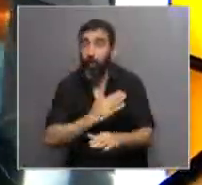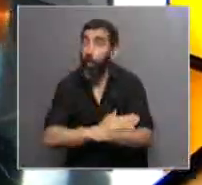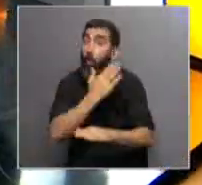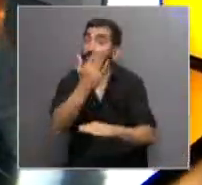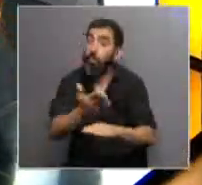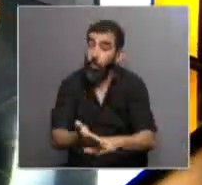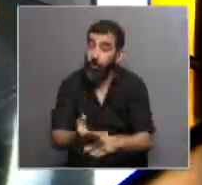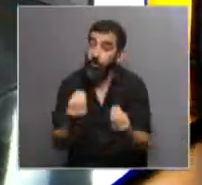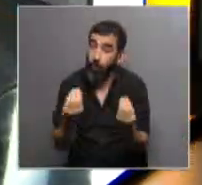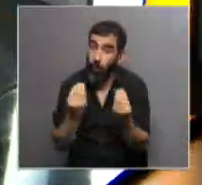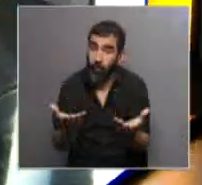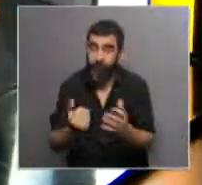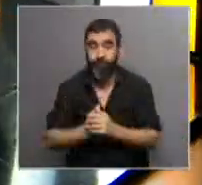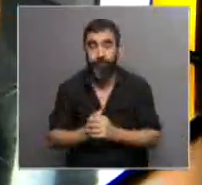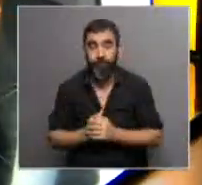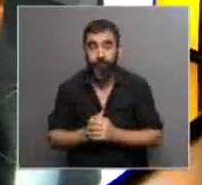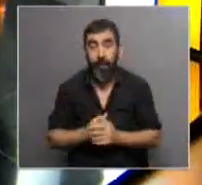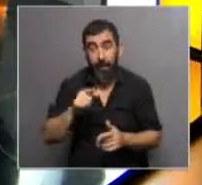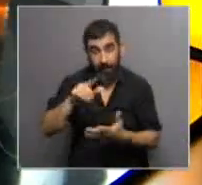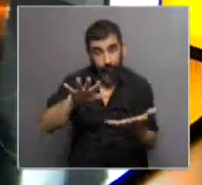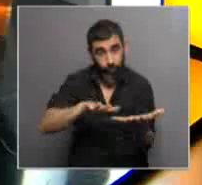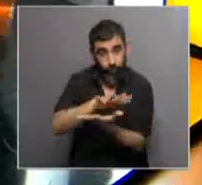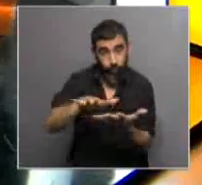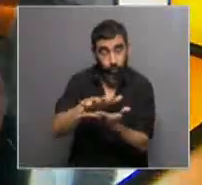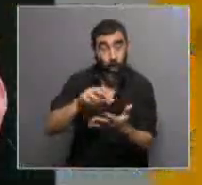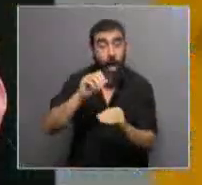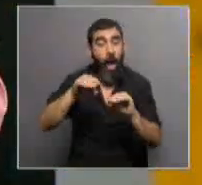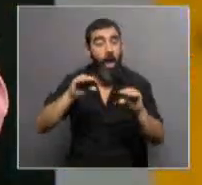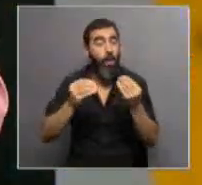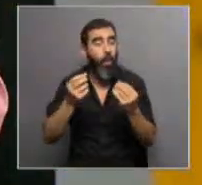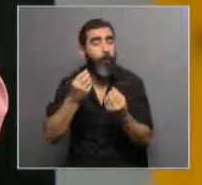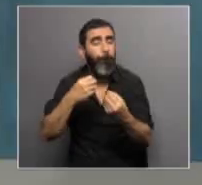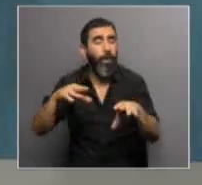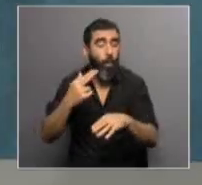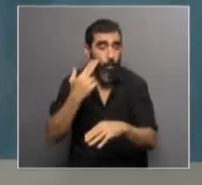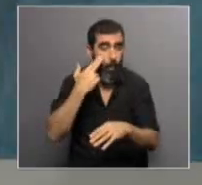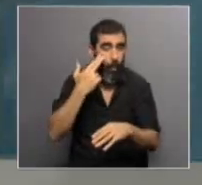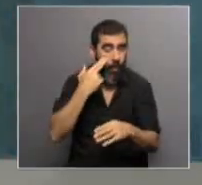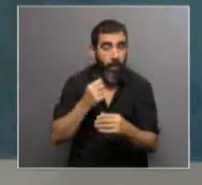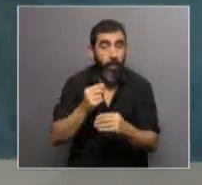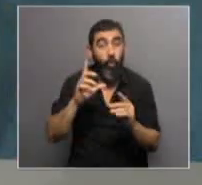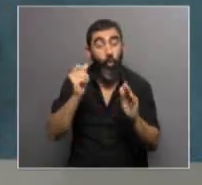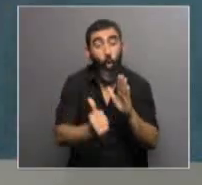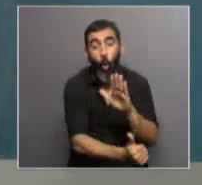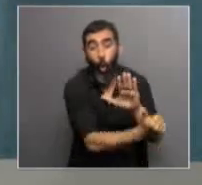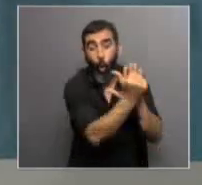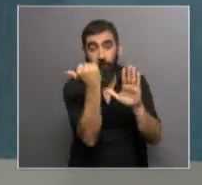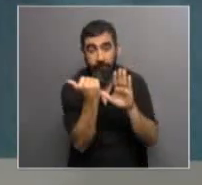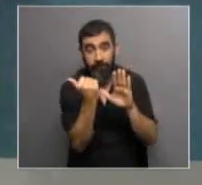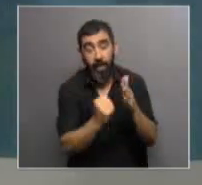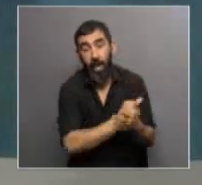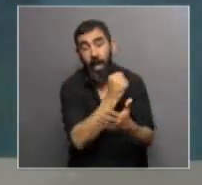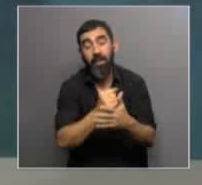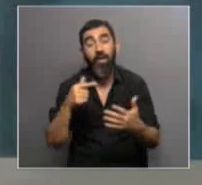porque teniendo en cuenta la circulación de la arena en esa zona cuál sería la plata que va a perder arena todo lo que está hacia el oeste no hasta